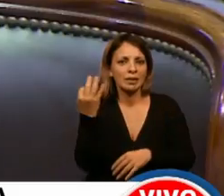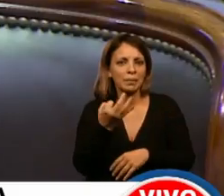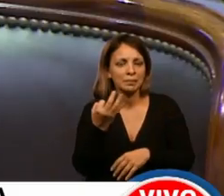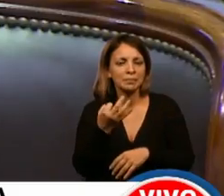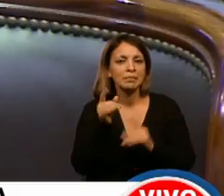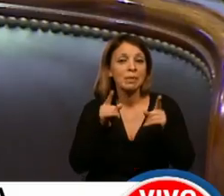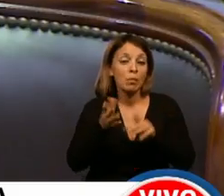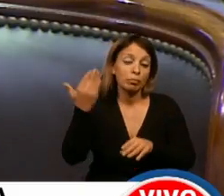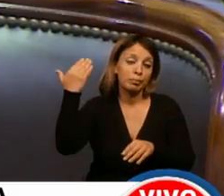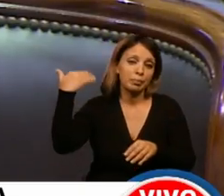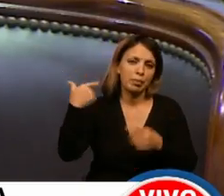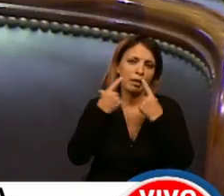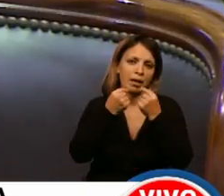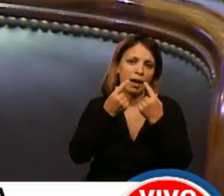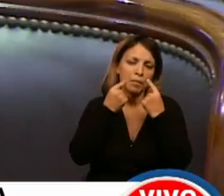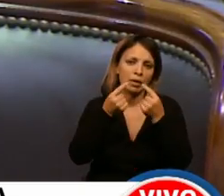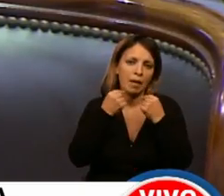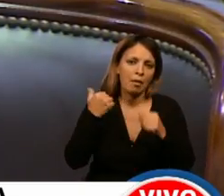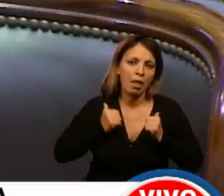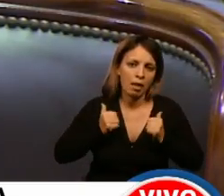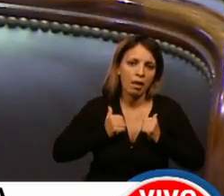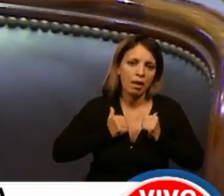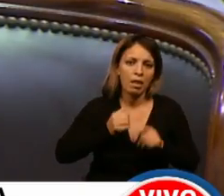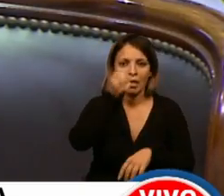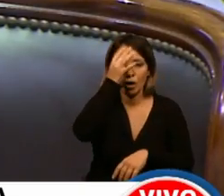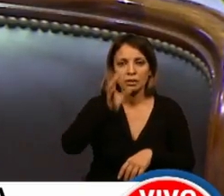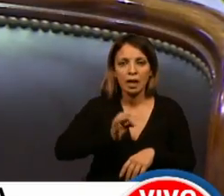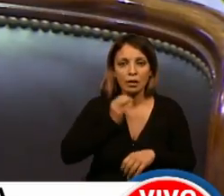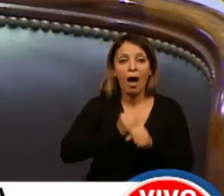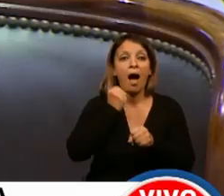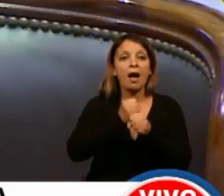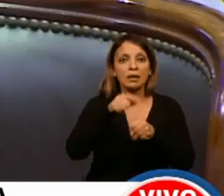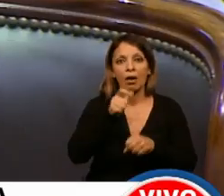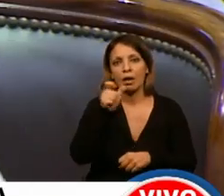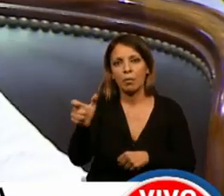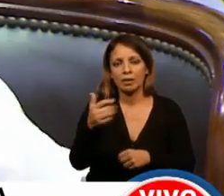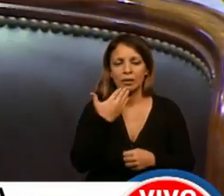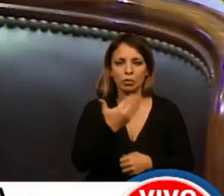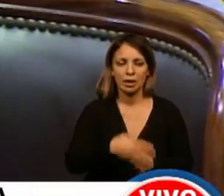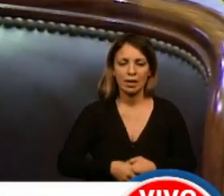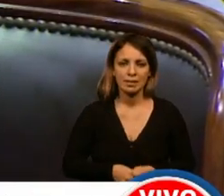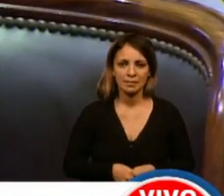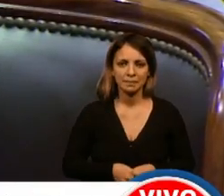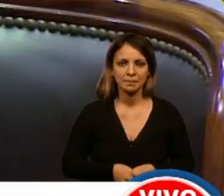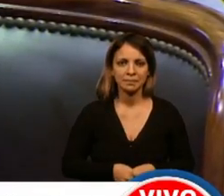reclamantes ciudadanos que esperaron por 12 años a obtener una respuesta muchas gracias